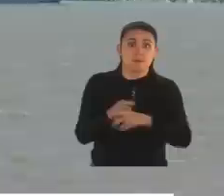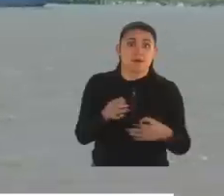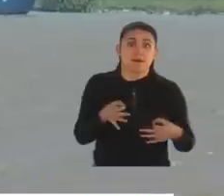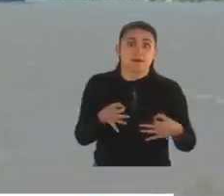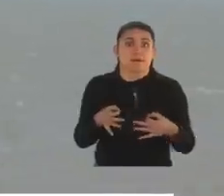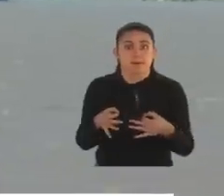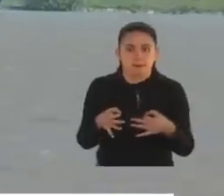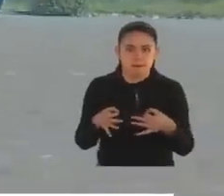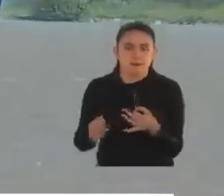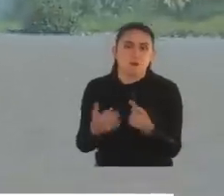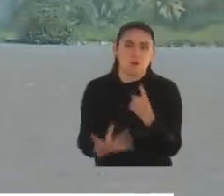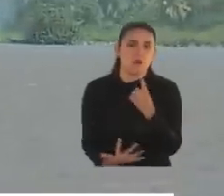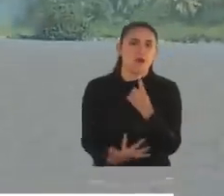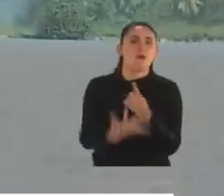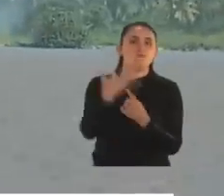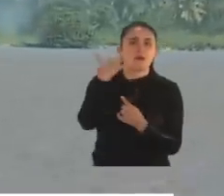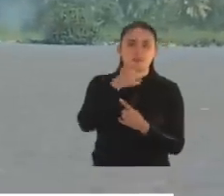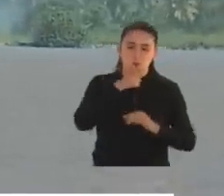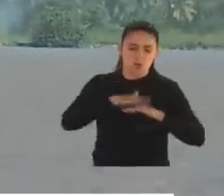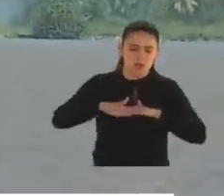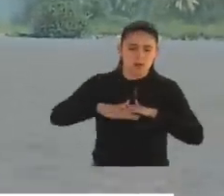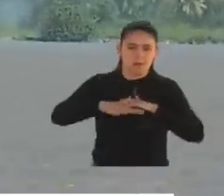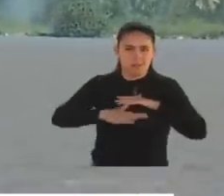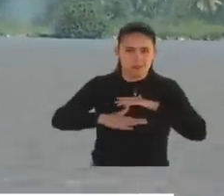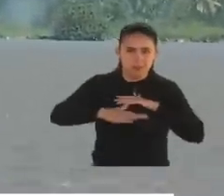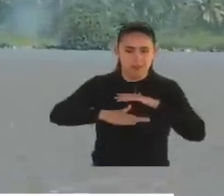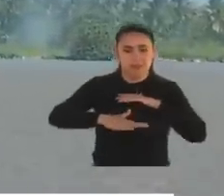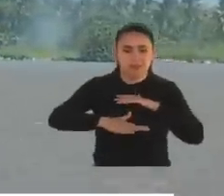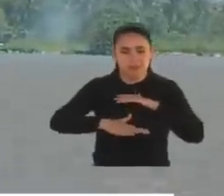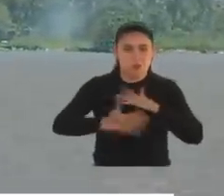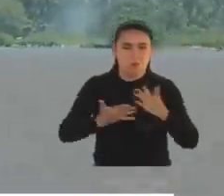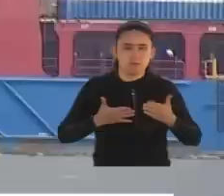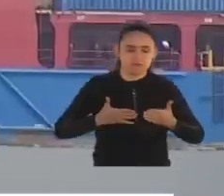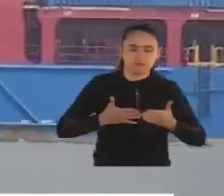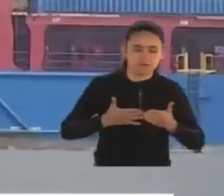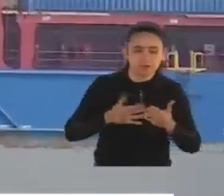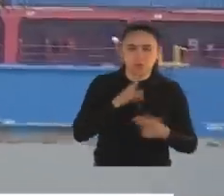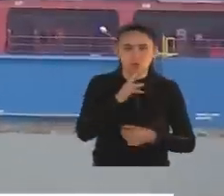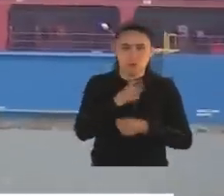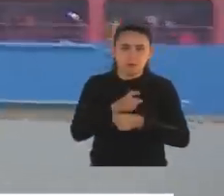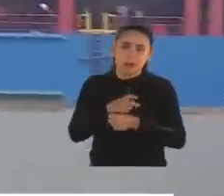en perjuicio de la estabilidad que estamos teniendo luego del trabajo de dragado.